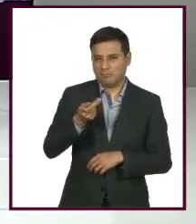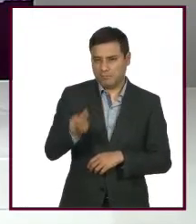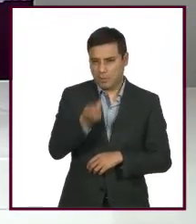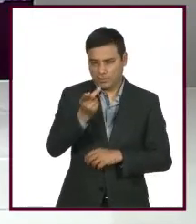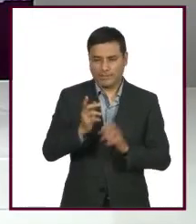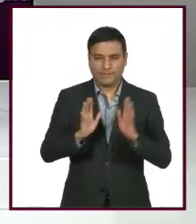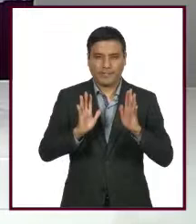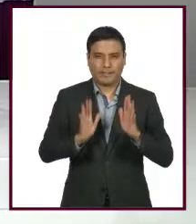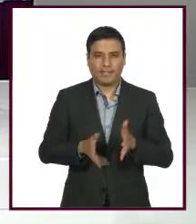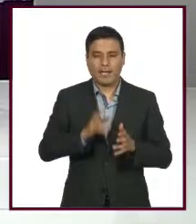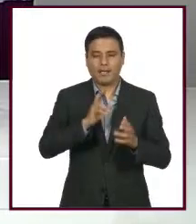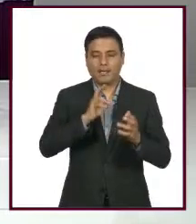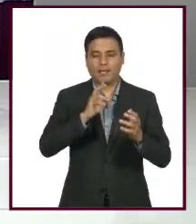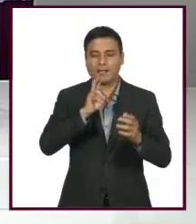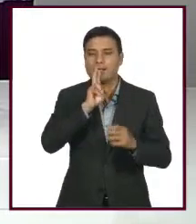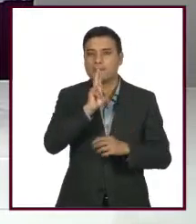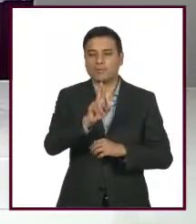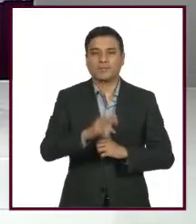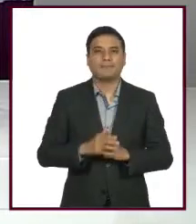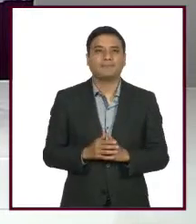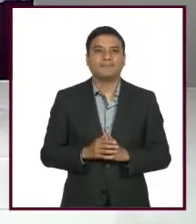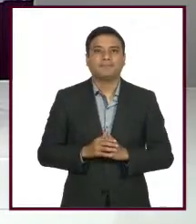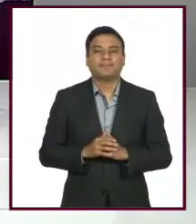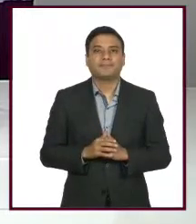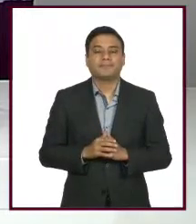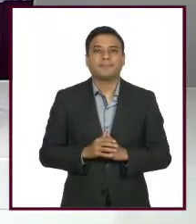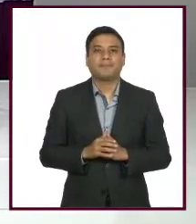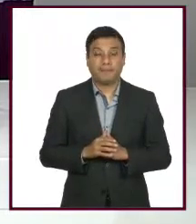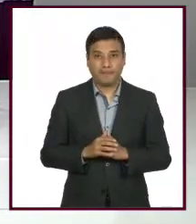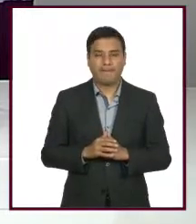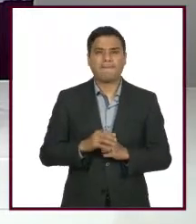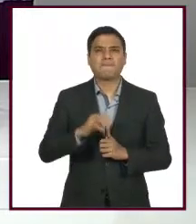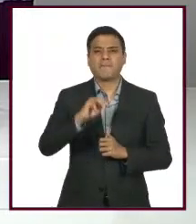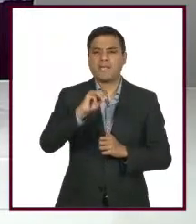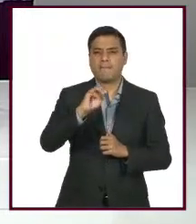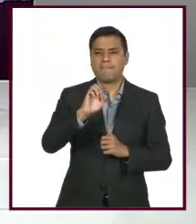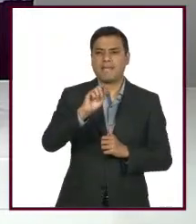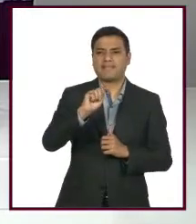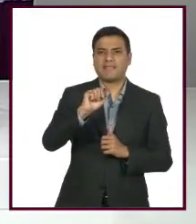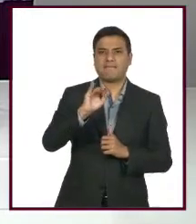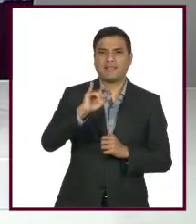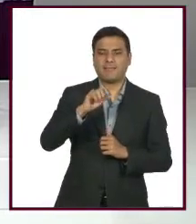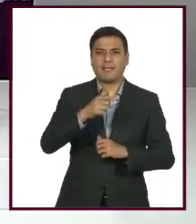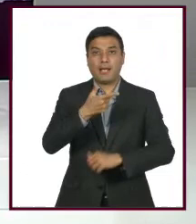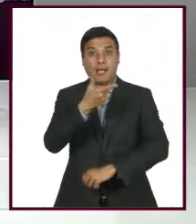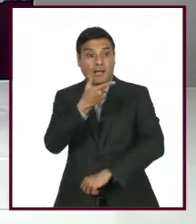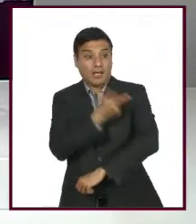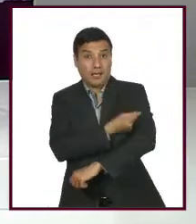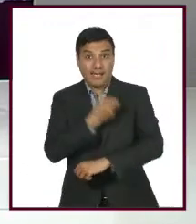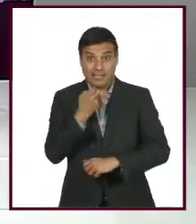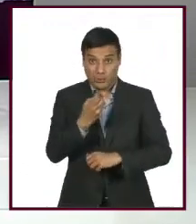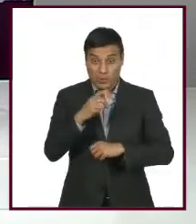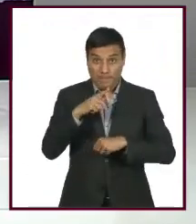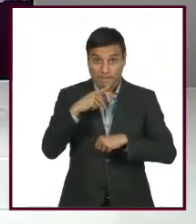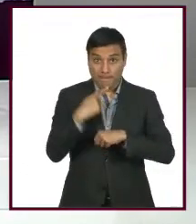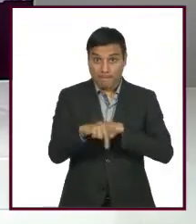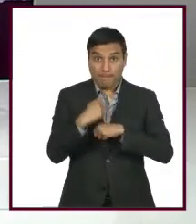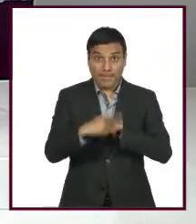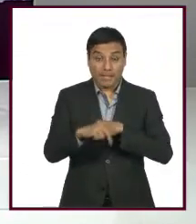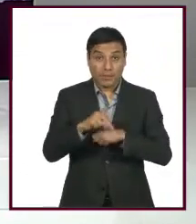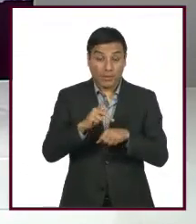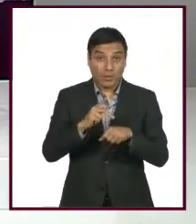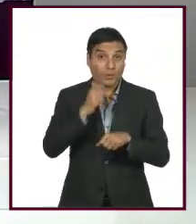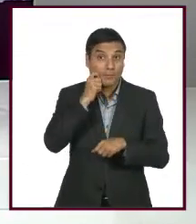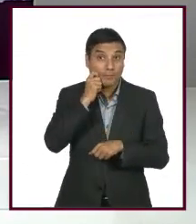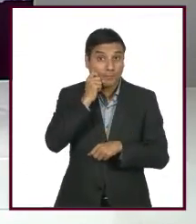ya contestó respecto a los poppers. El viaje. ¿El uso de metanfetaminas inyectables también produce daño en la piel, como ocurre con